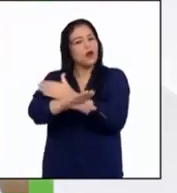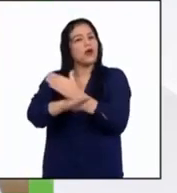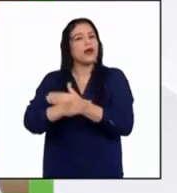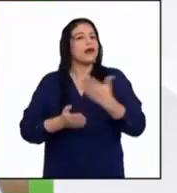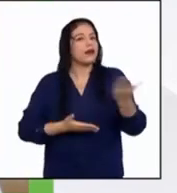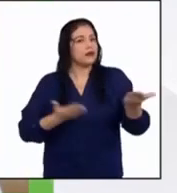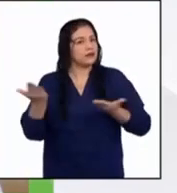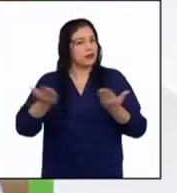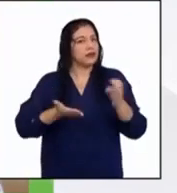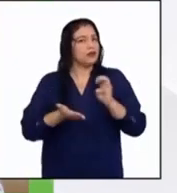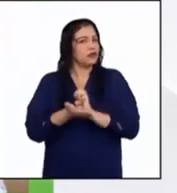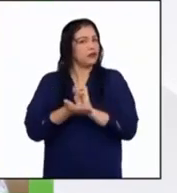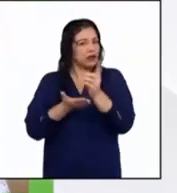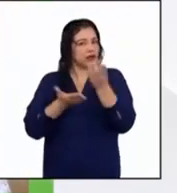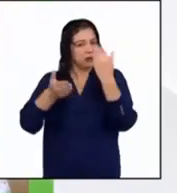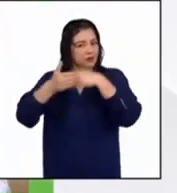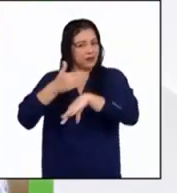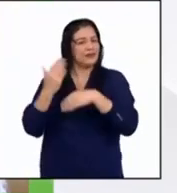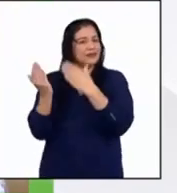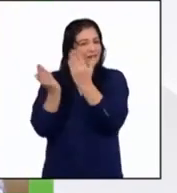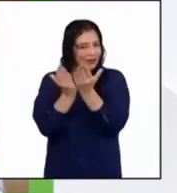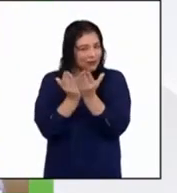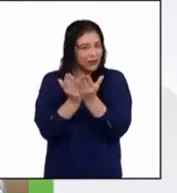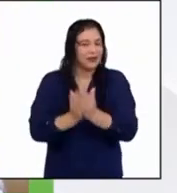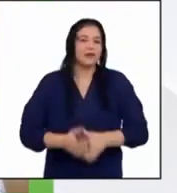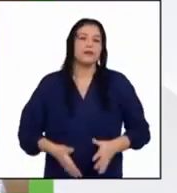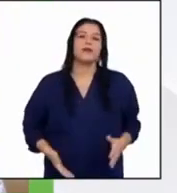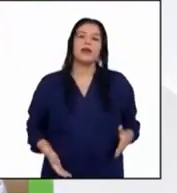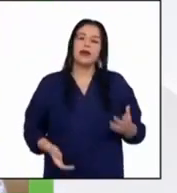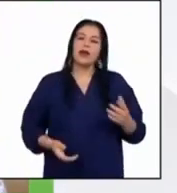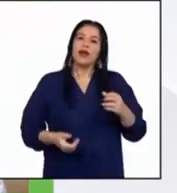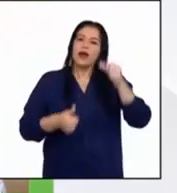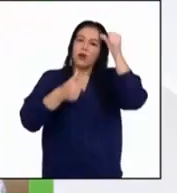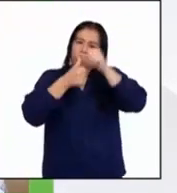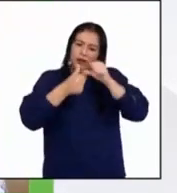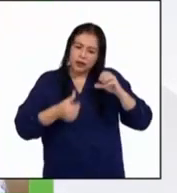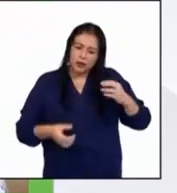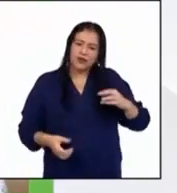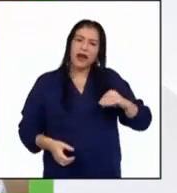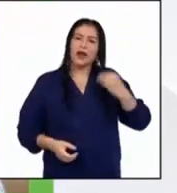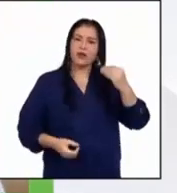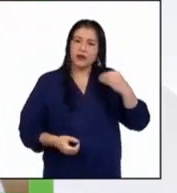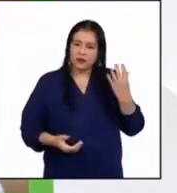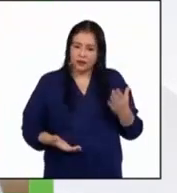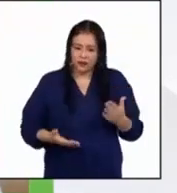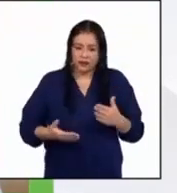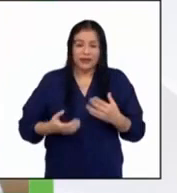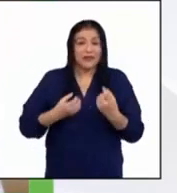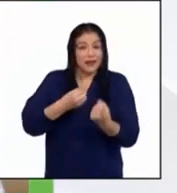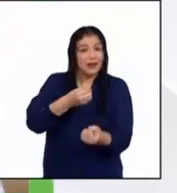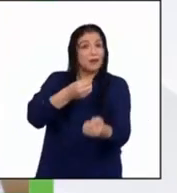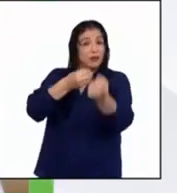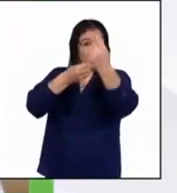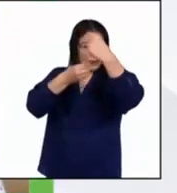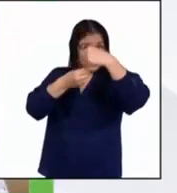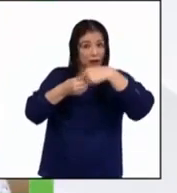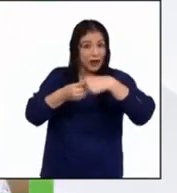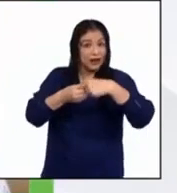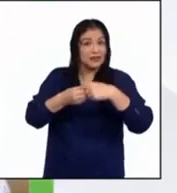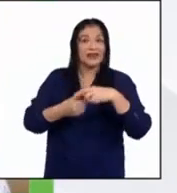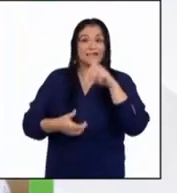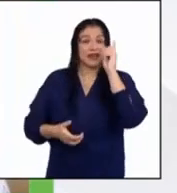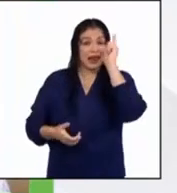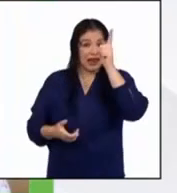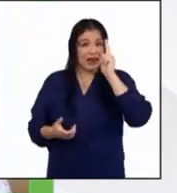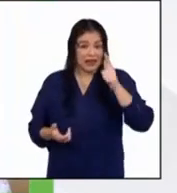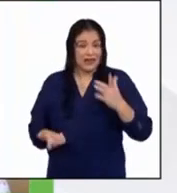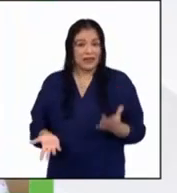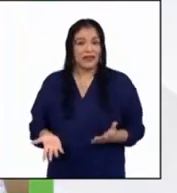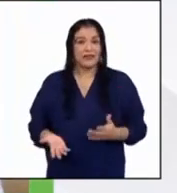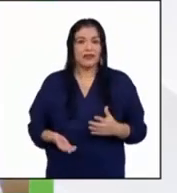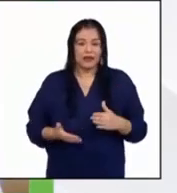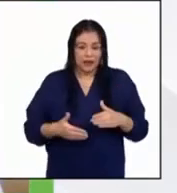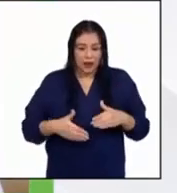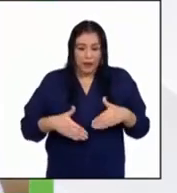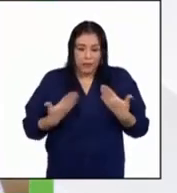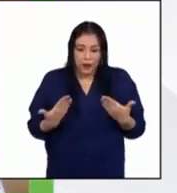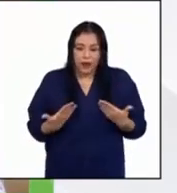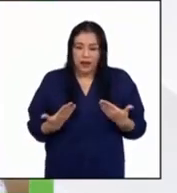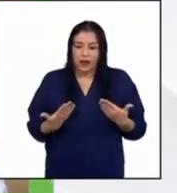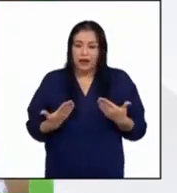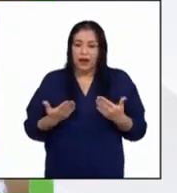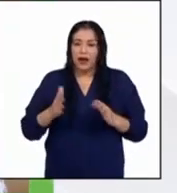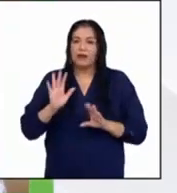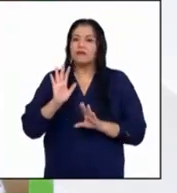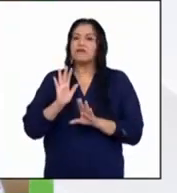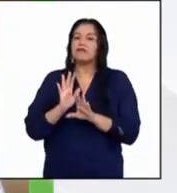propia escuela. Los adolescentes también, al ser activos y protagónicos, pueden desarrollar